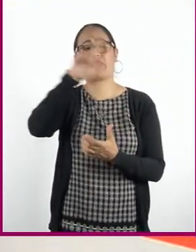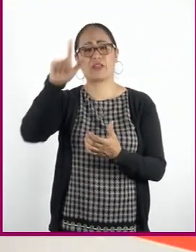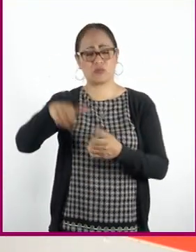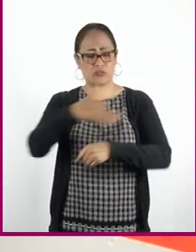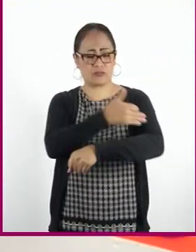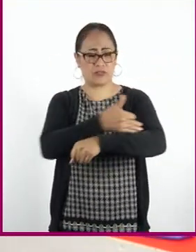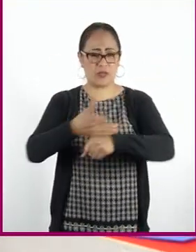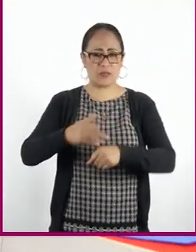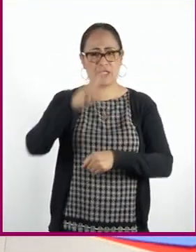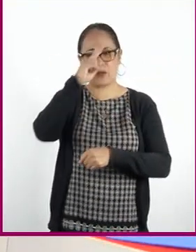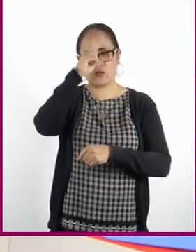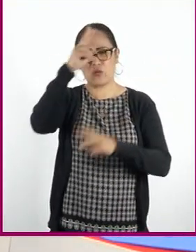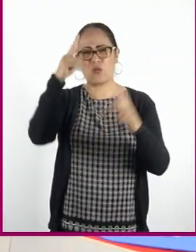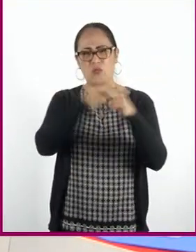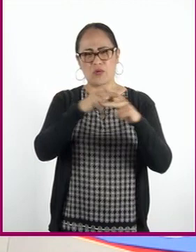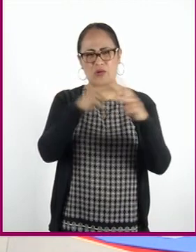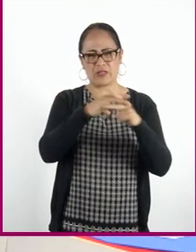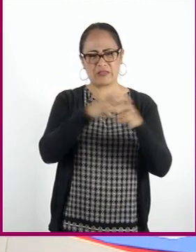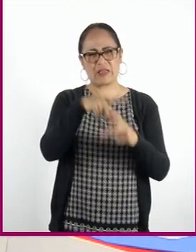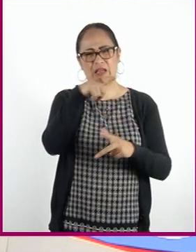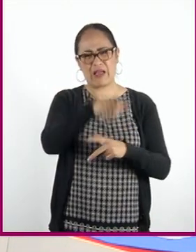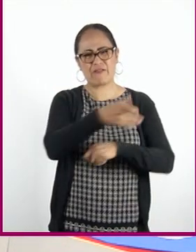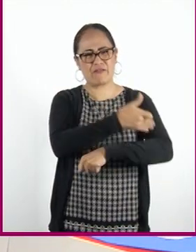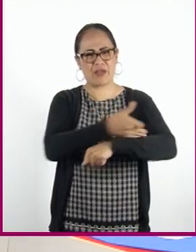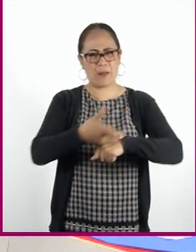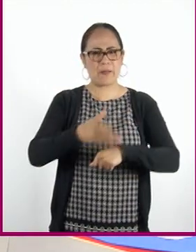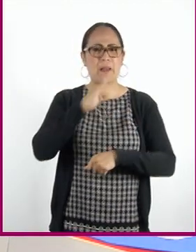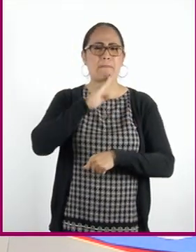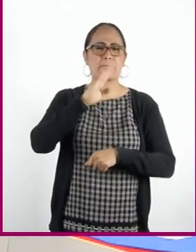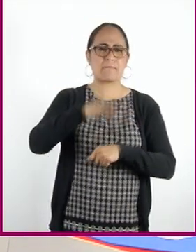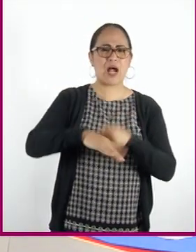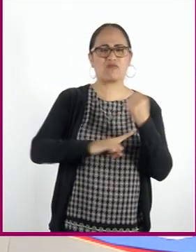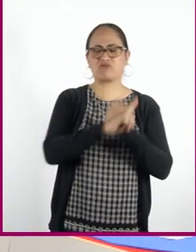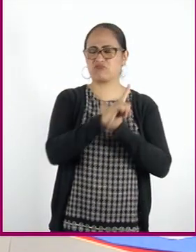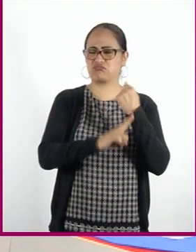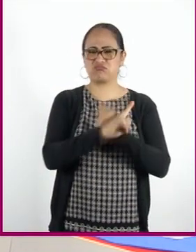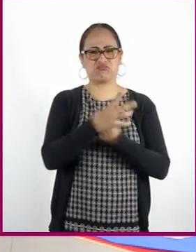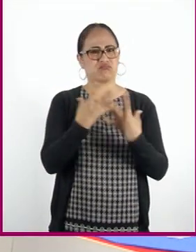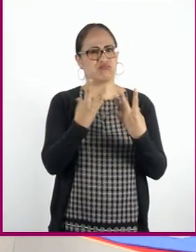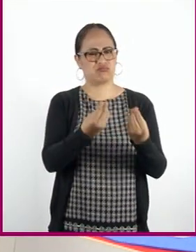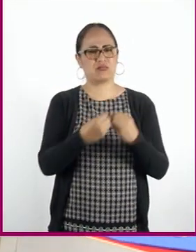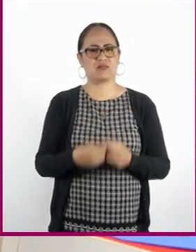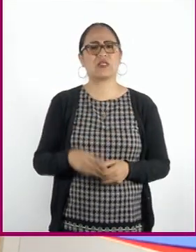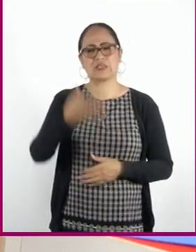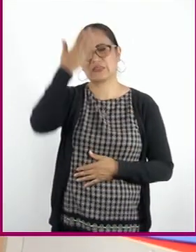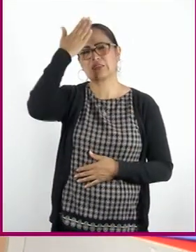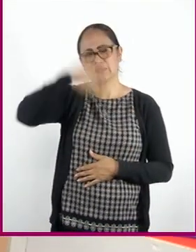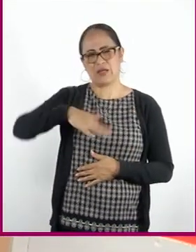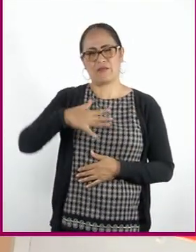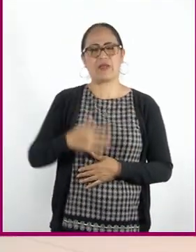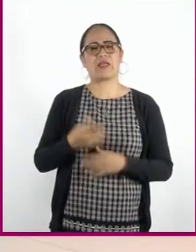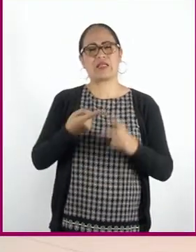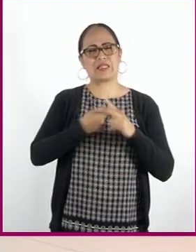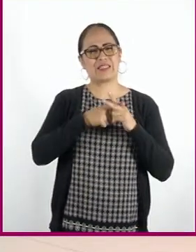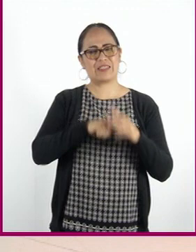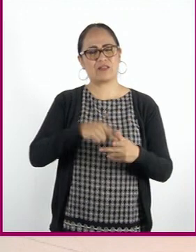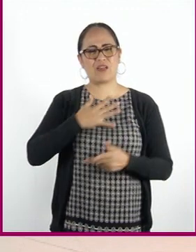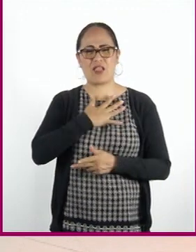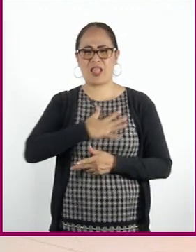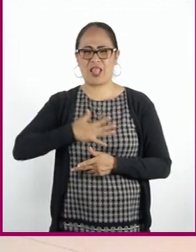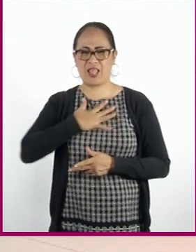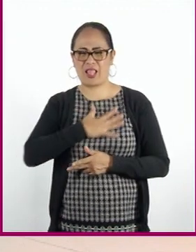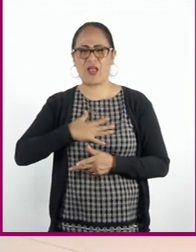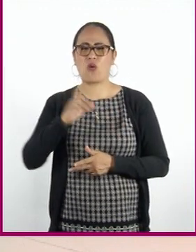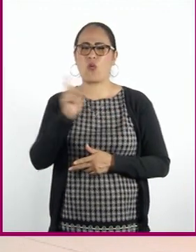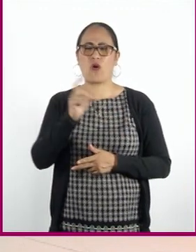y originando así familias disfuncionales. Sabemos que el deseo sexual despierta durante la adolescencia y esto